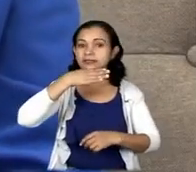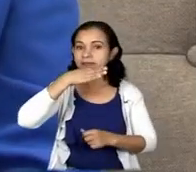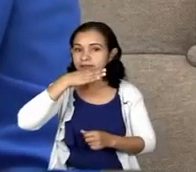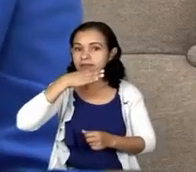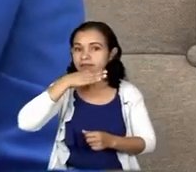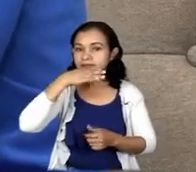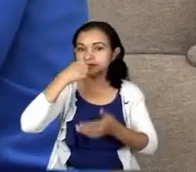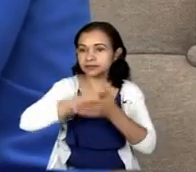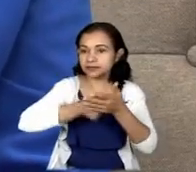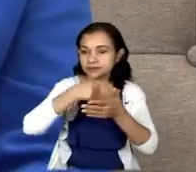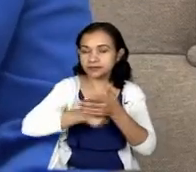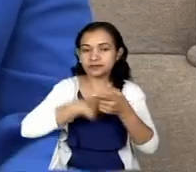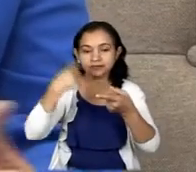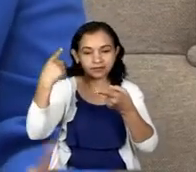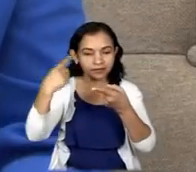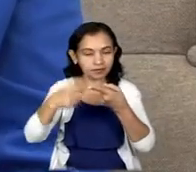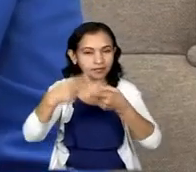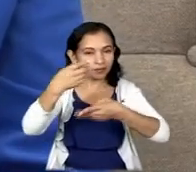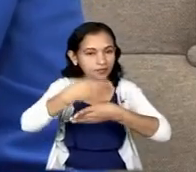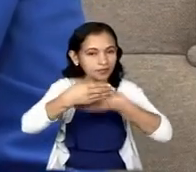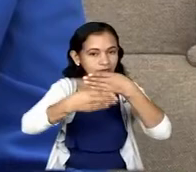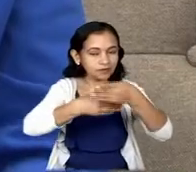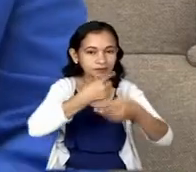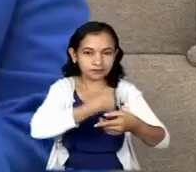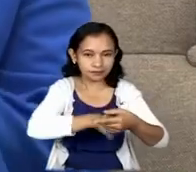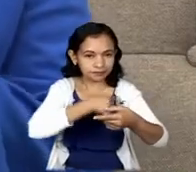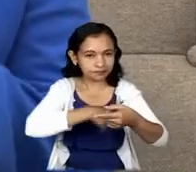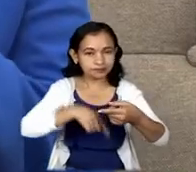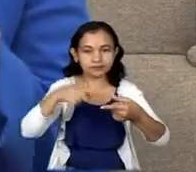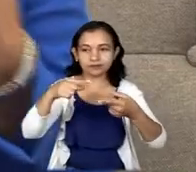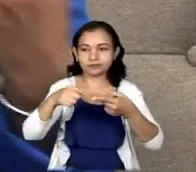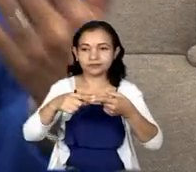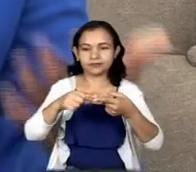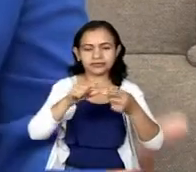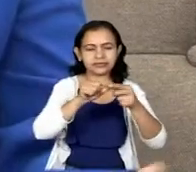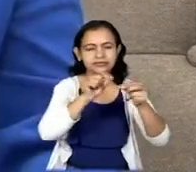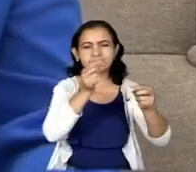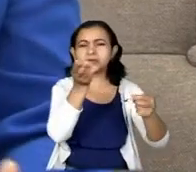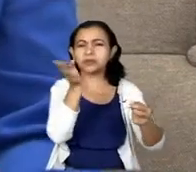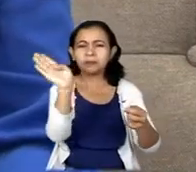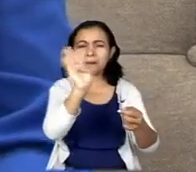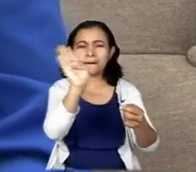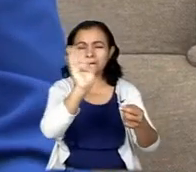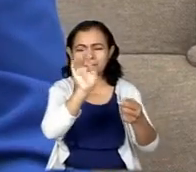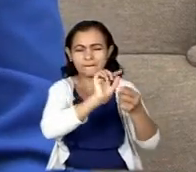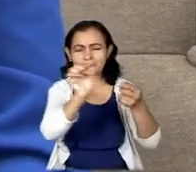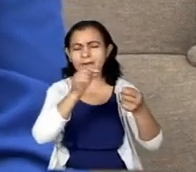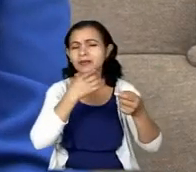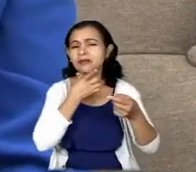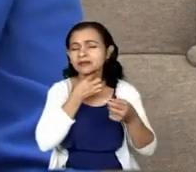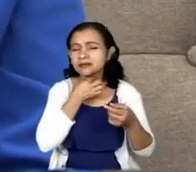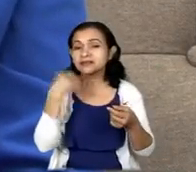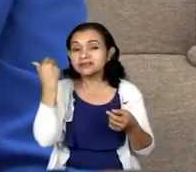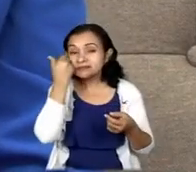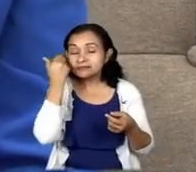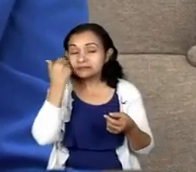había que luchar por la infraestructura, aquellas tizas terribles que dejaron dañados a un montón de